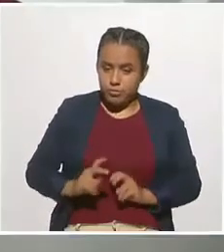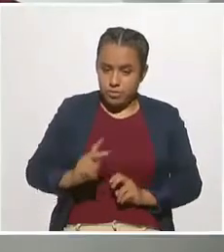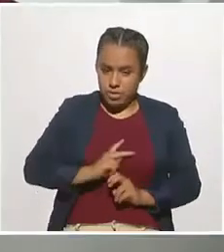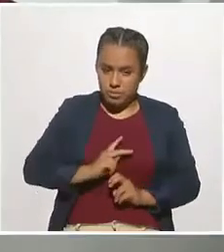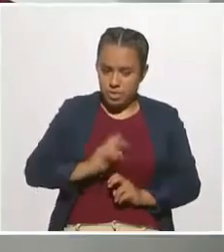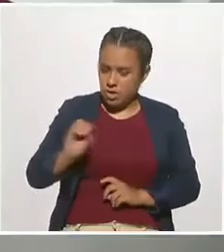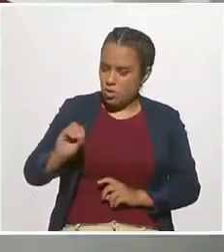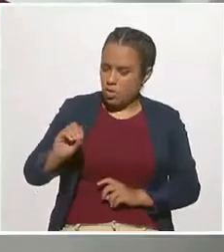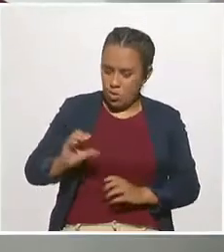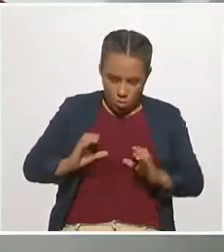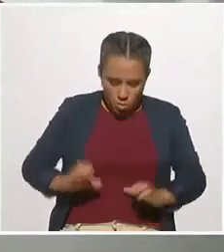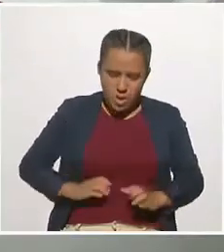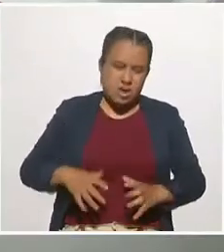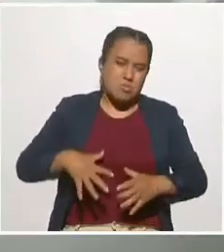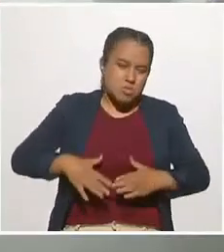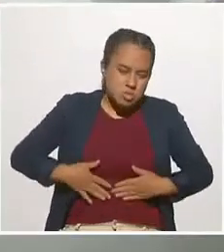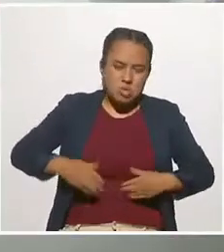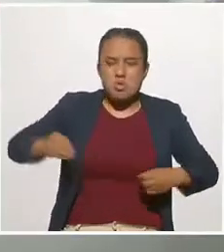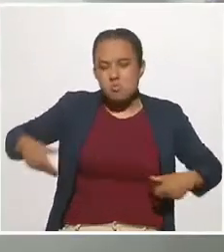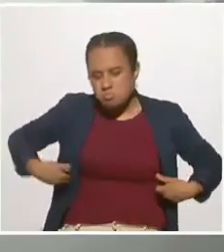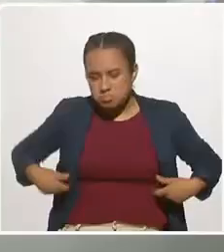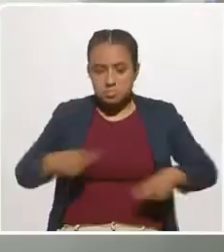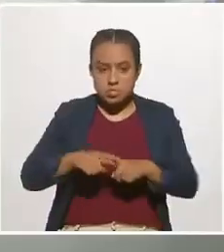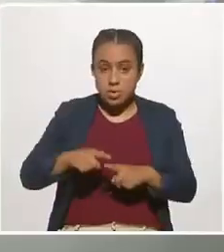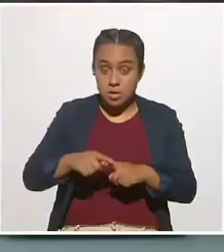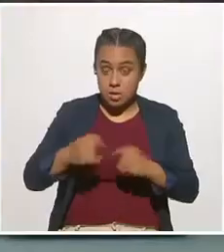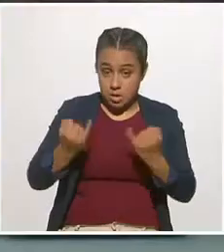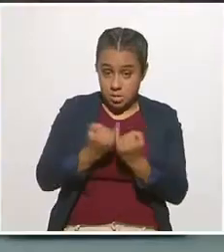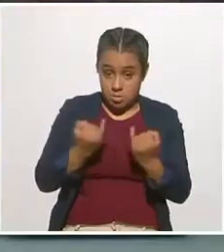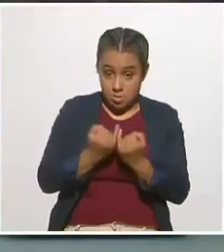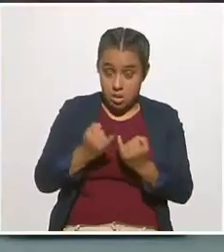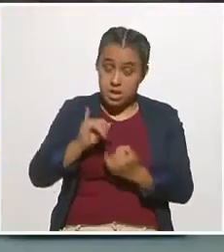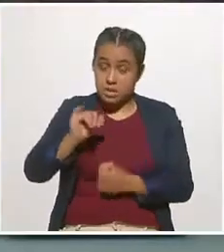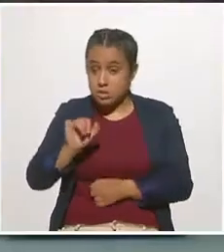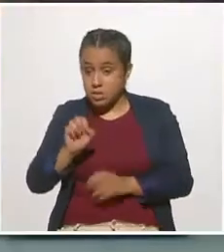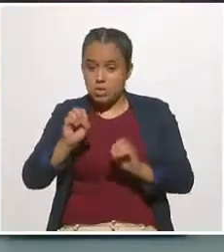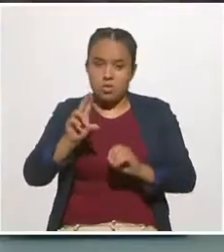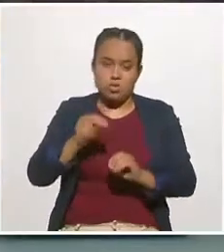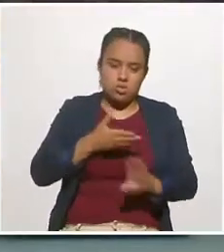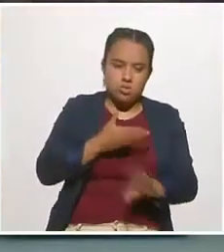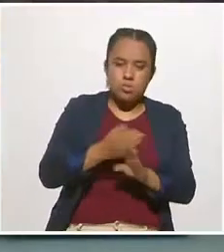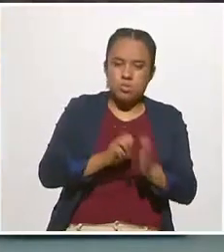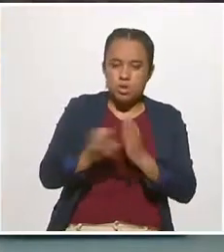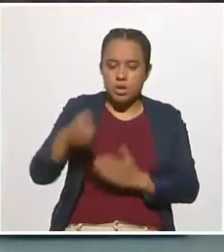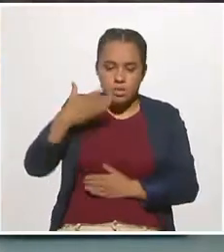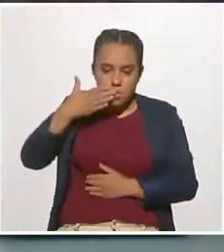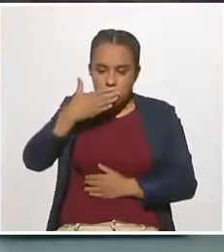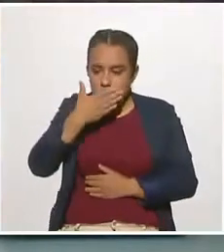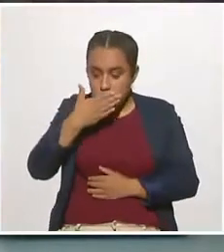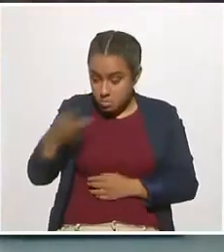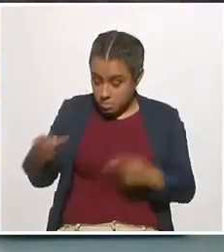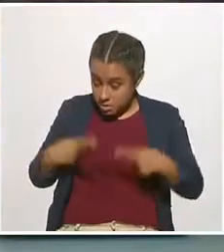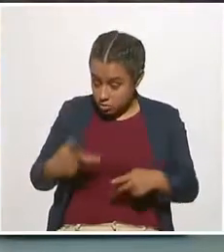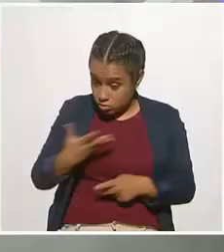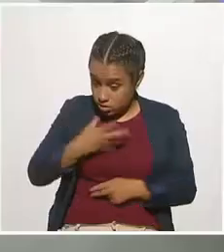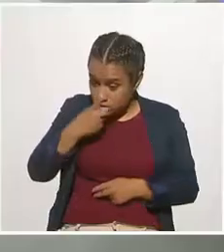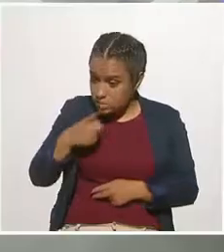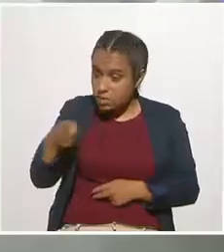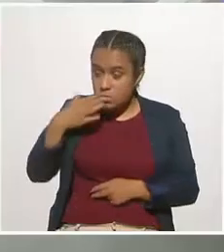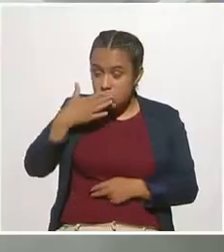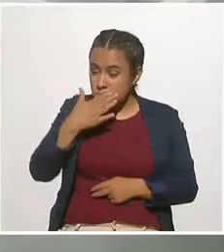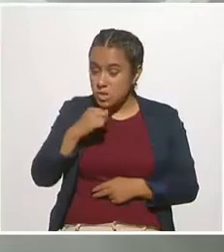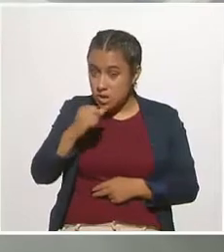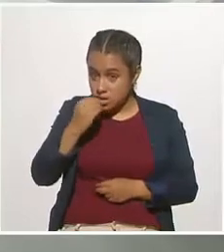pues, ¿cómo puede afectar o no afectar el ayuno a las personas que viven con diabetes? Actualmente el